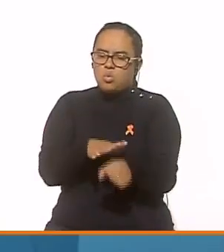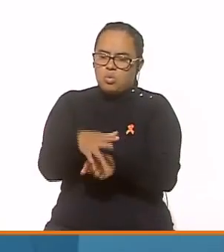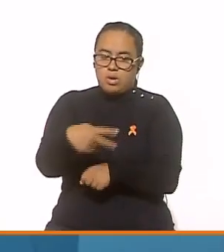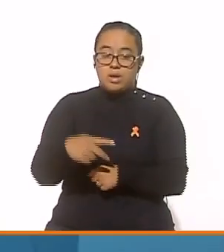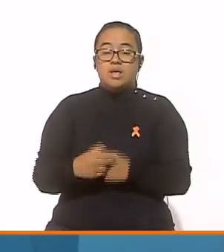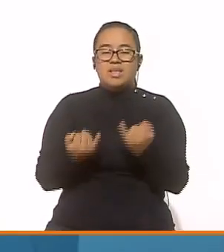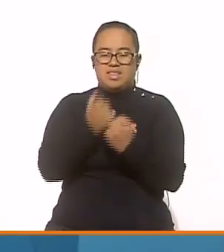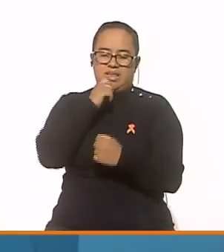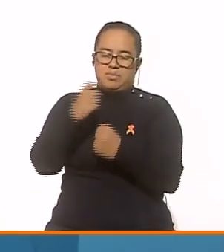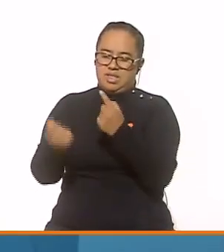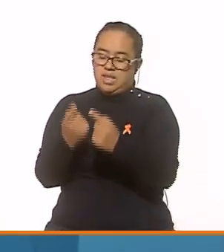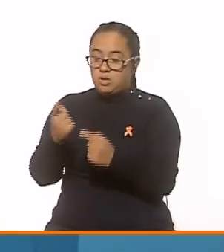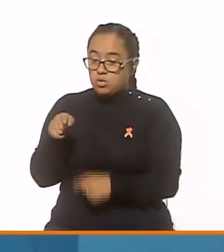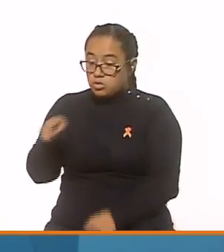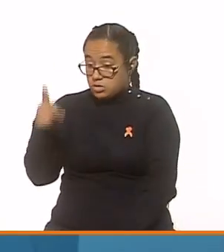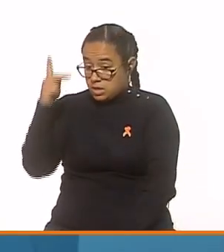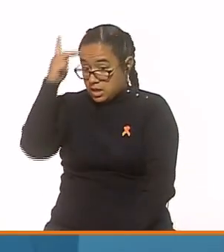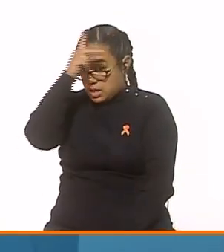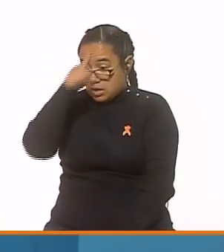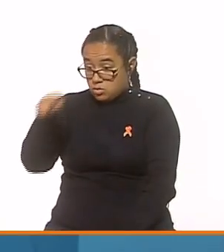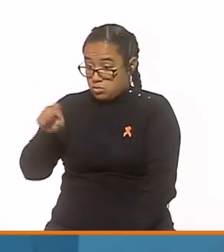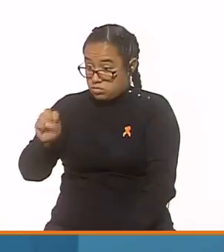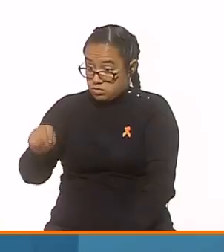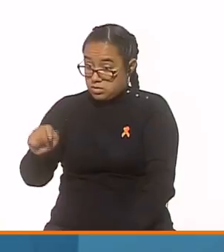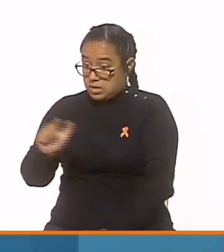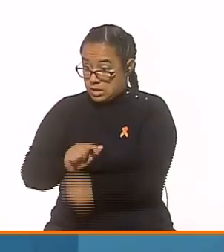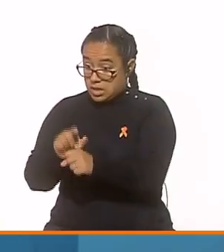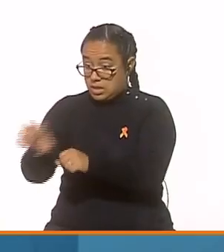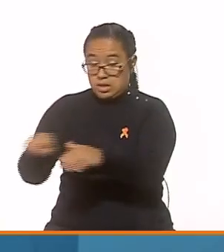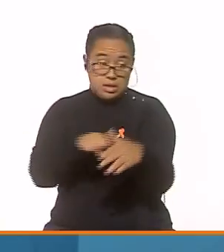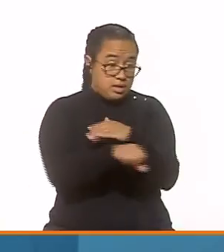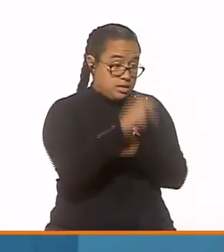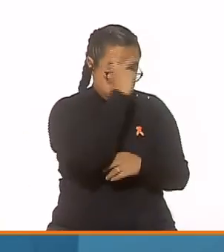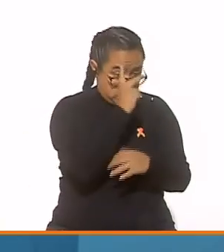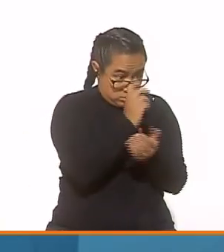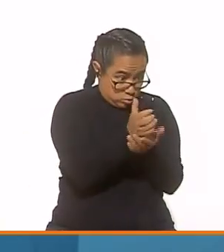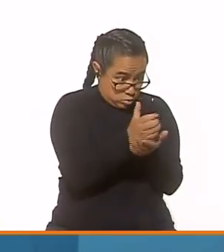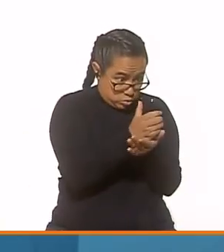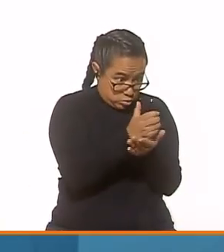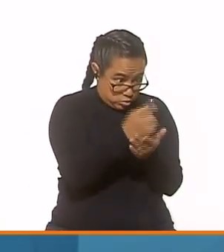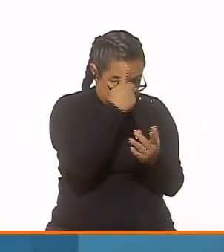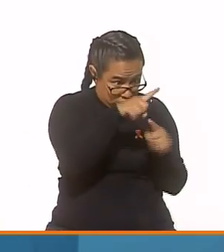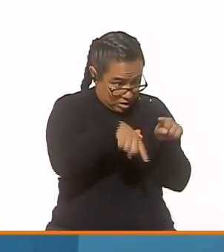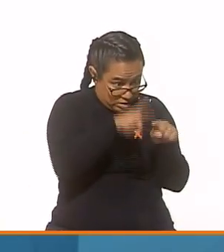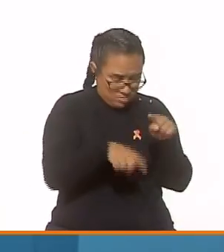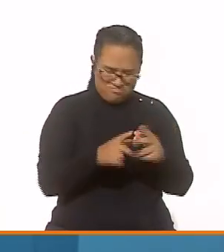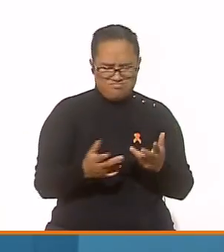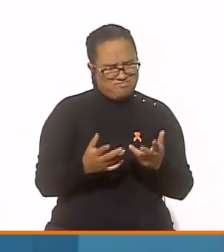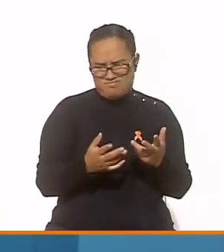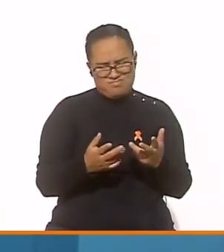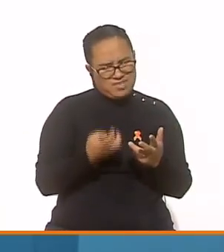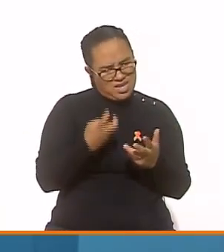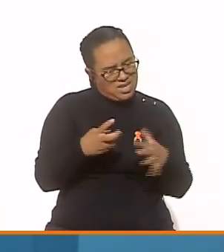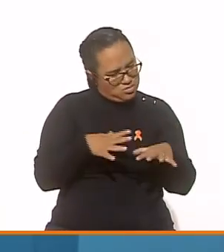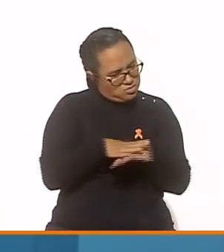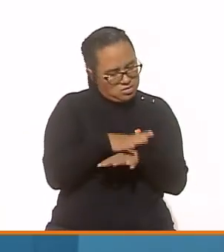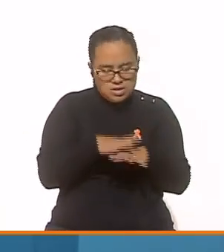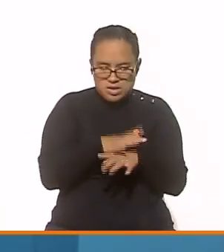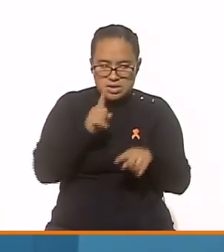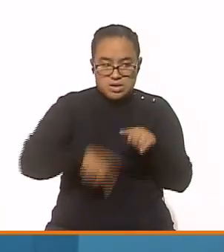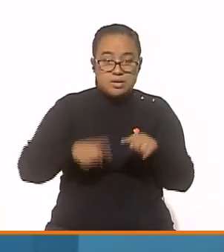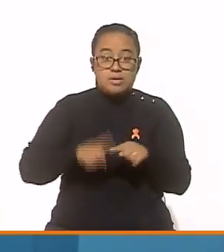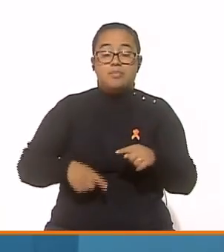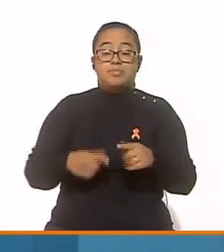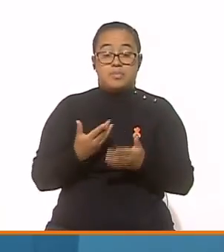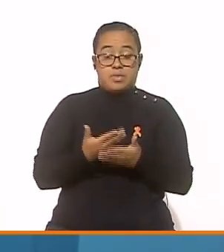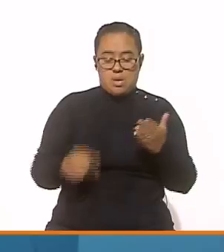de conversión que se me hace sumamente importante, pero ¿qué tanto le hace falta avanzar a México, particularmente en esto de las